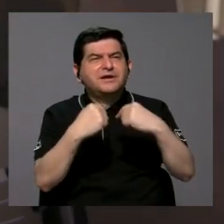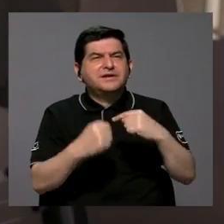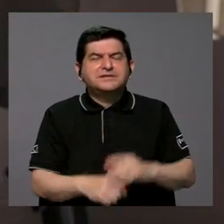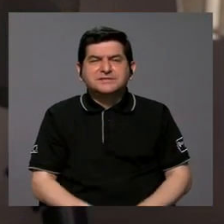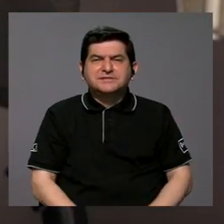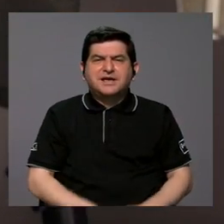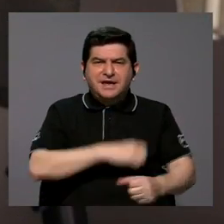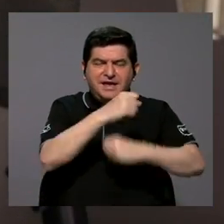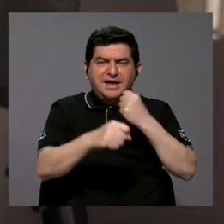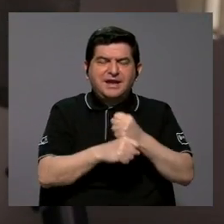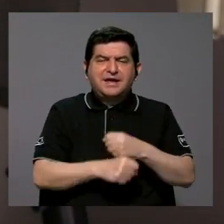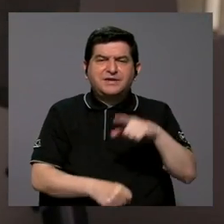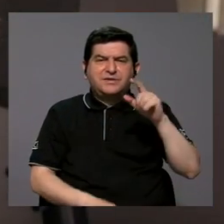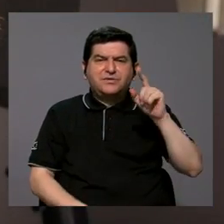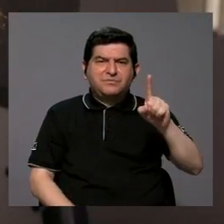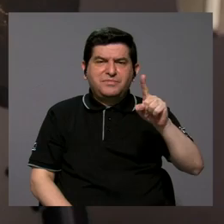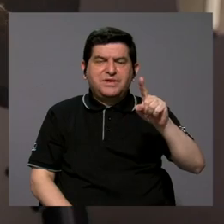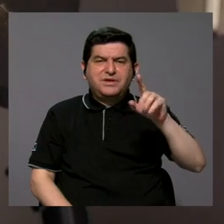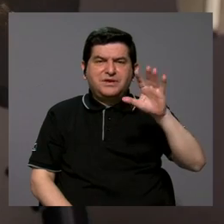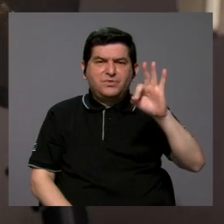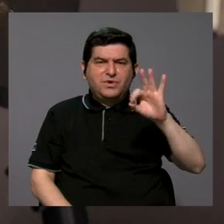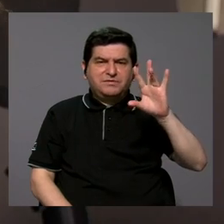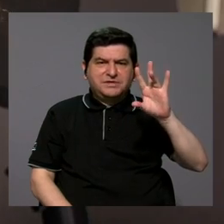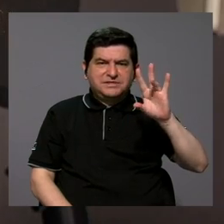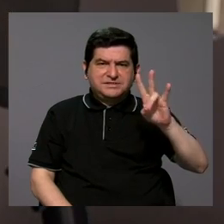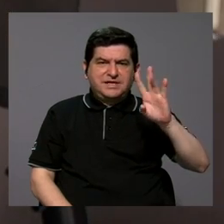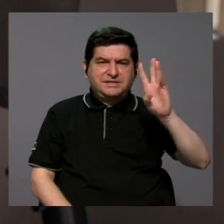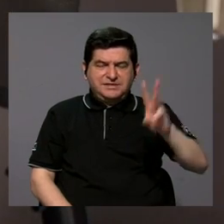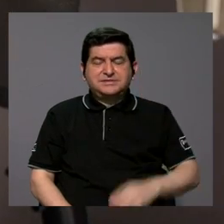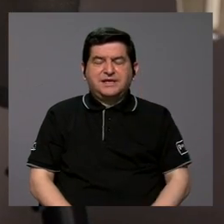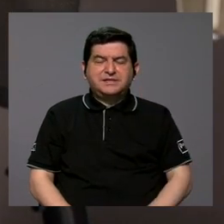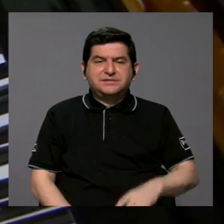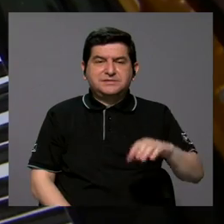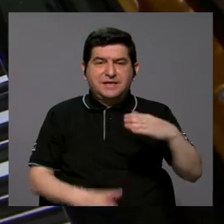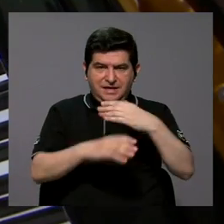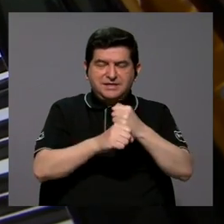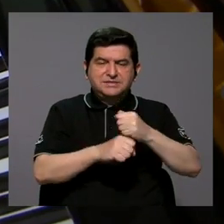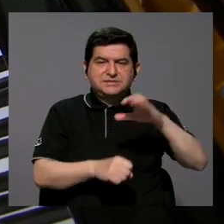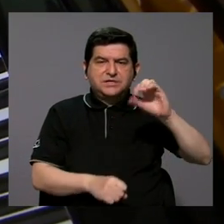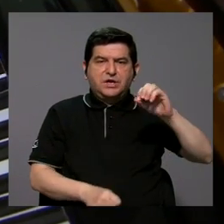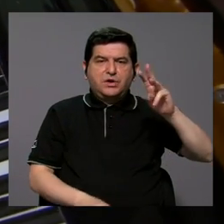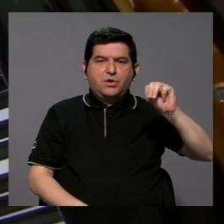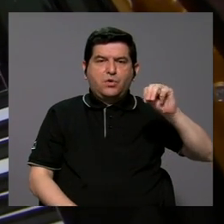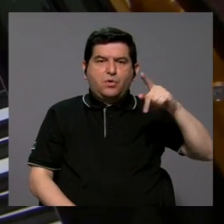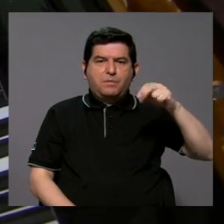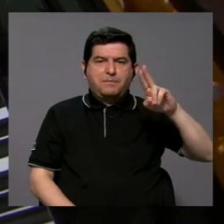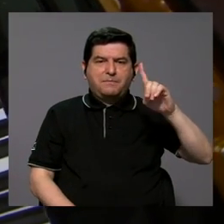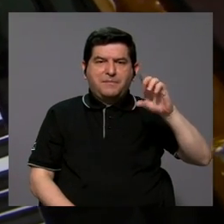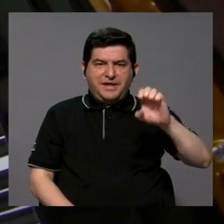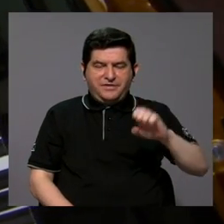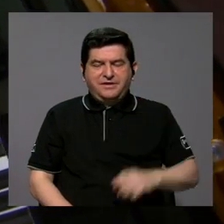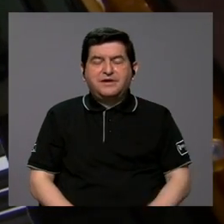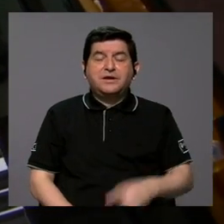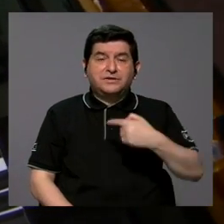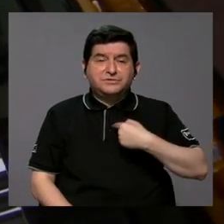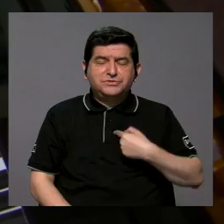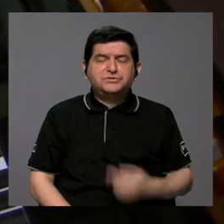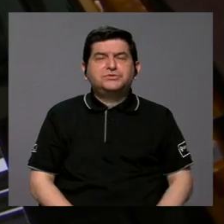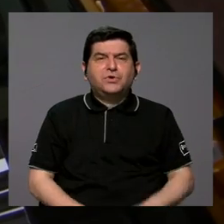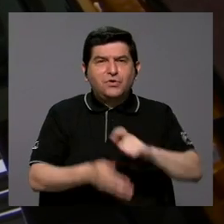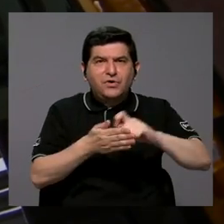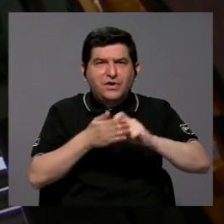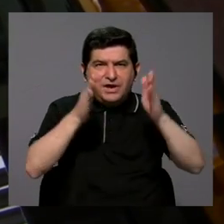el 76 a hacer ese proyecto con Álvaro Fernández de Compadre. Fui coproductor, fui arreglista y